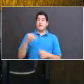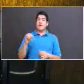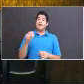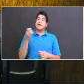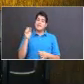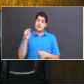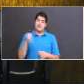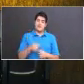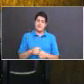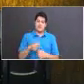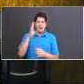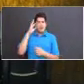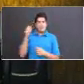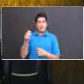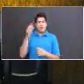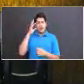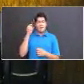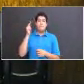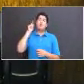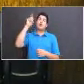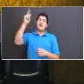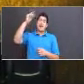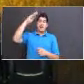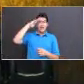¿Y por qué? Pues porque él es el jefe.